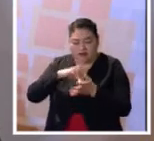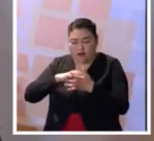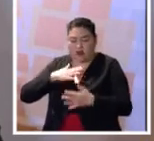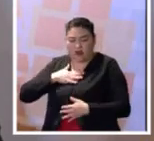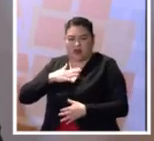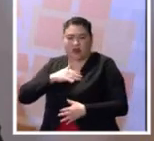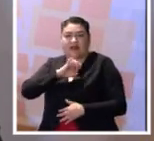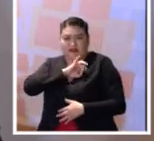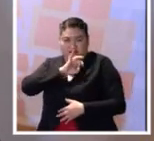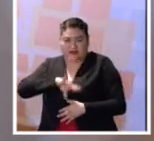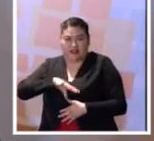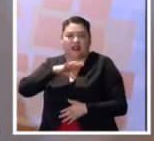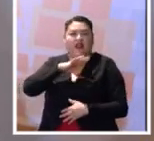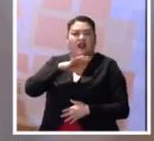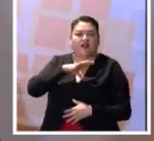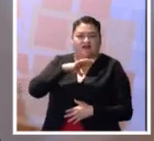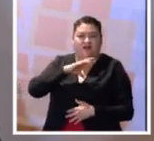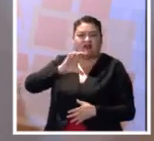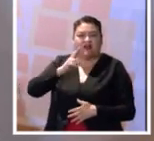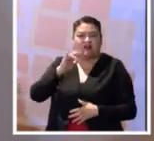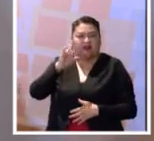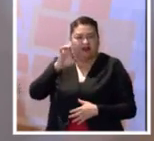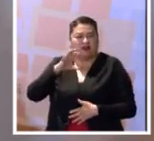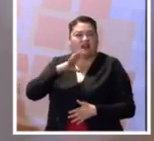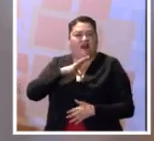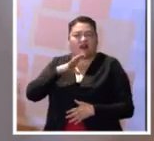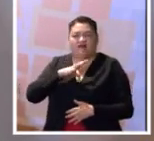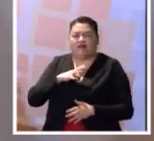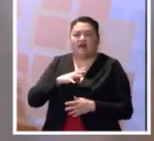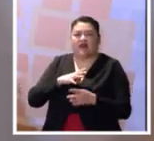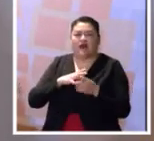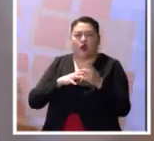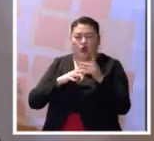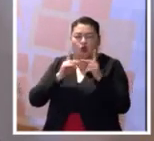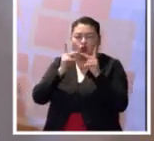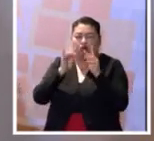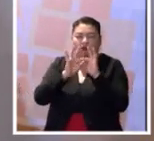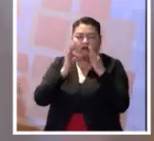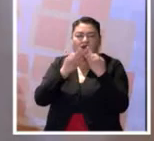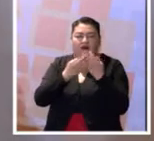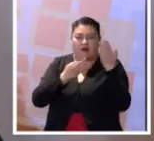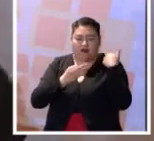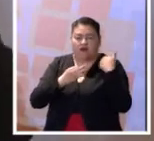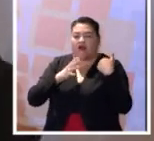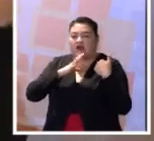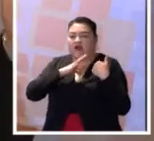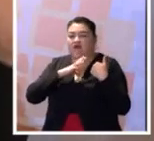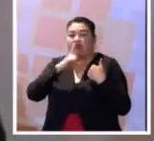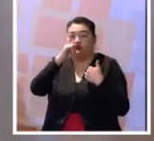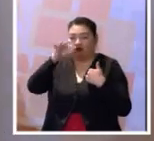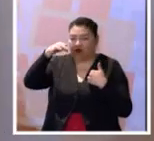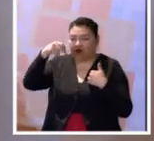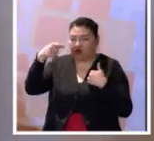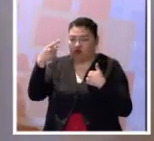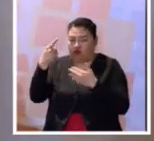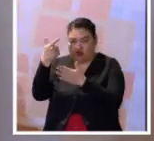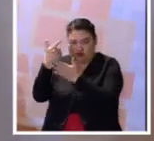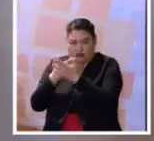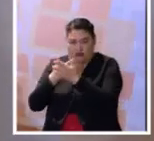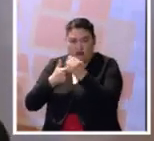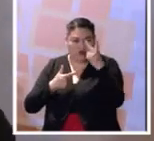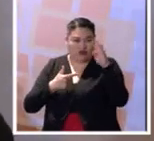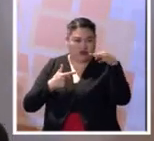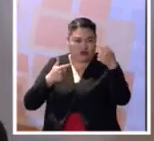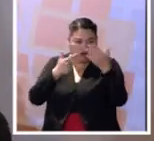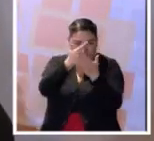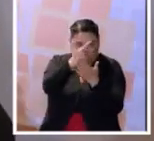electoral, teníamos un sistema que favorecía dos listas y entonces favorecía que se armaran dos grandes coaliciones.